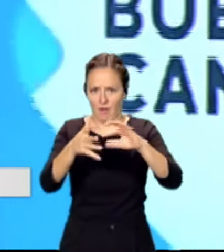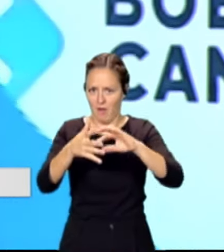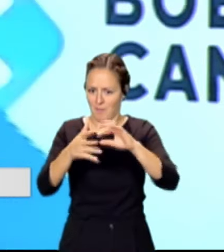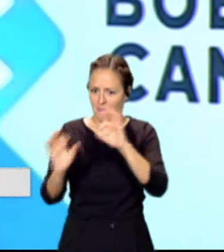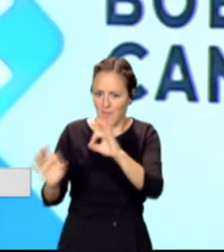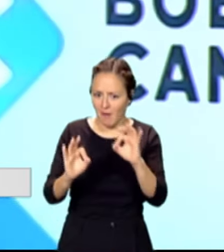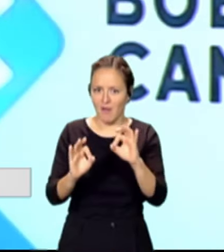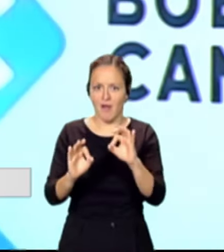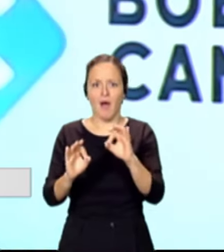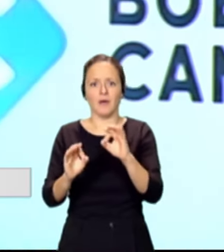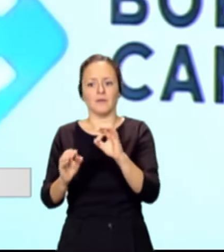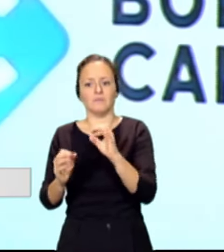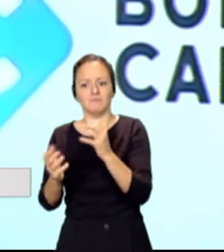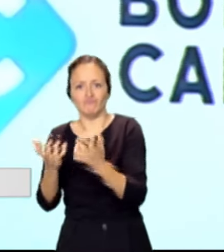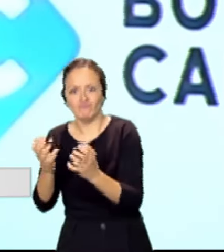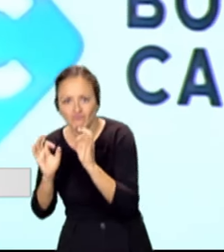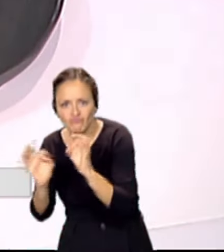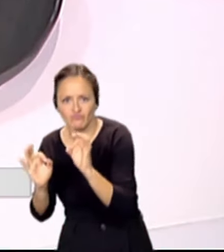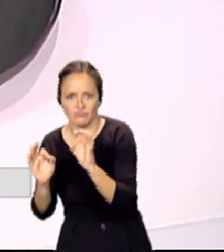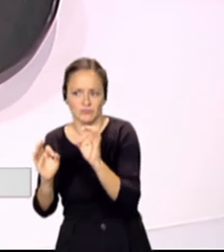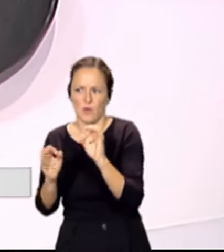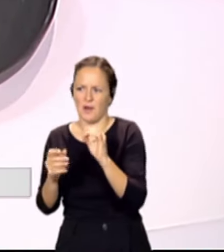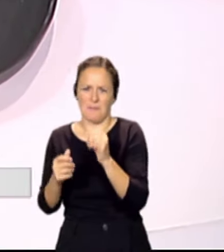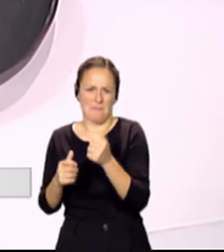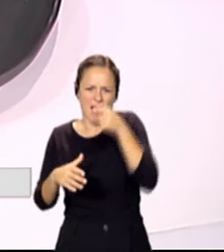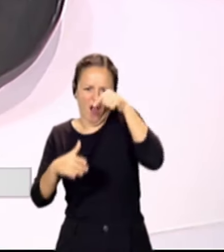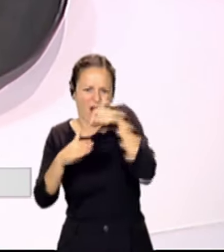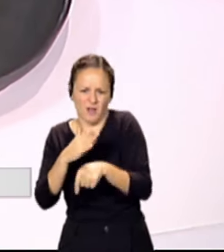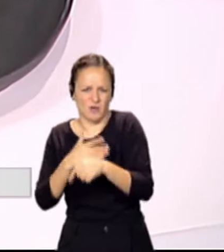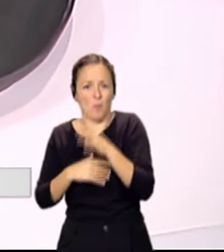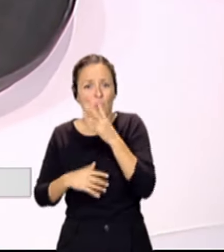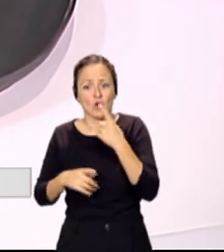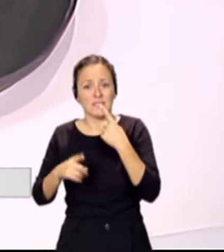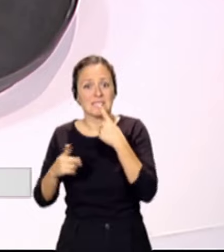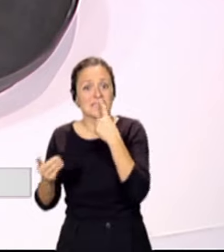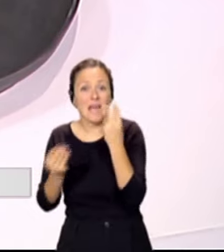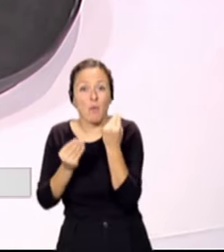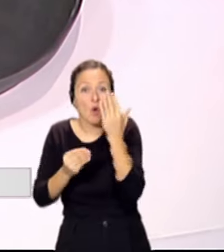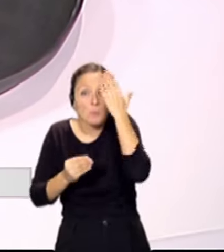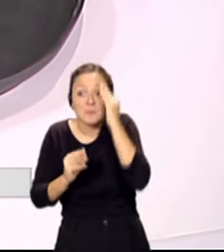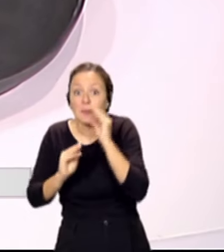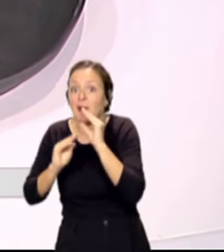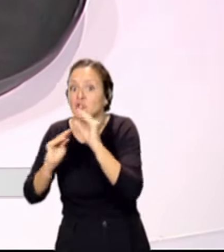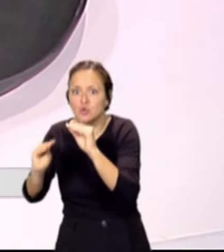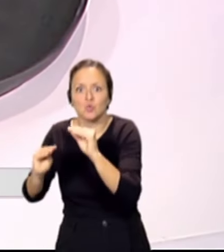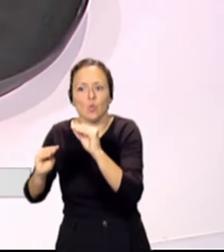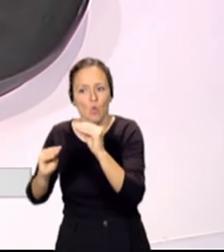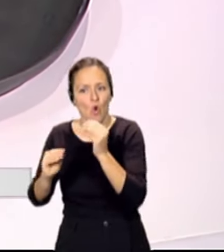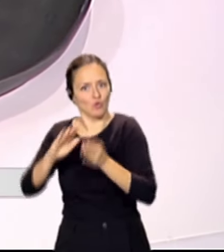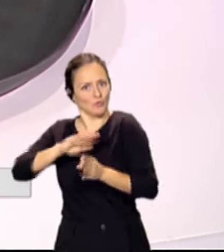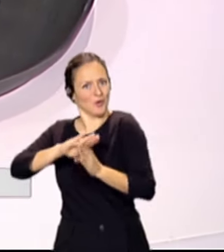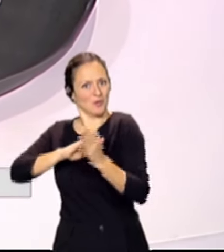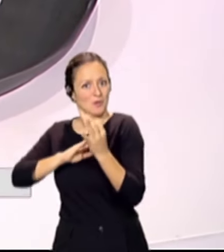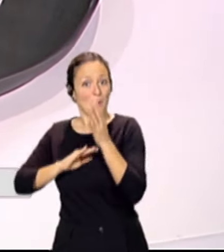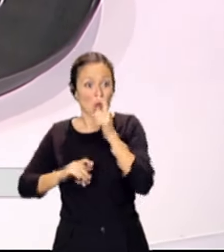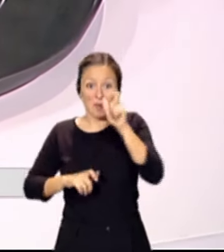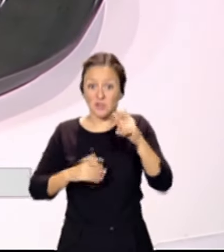preparaciones en su justa medida para no alterar esos Sabores primarios que son Realmente los que la gente va buscando y los que van a marcar